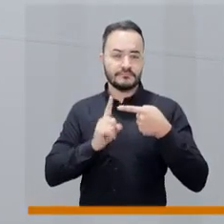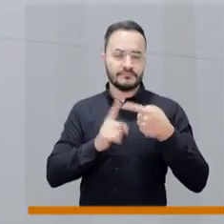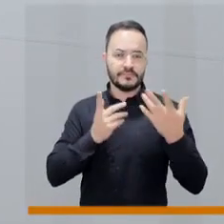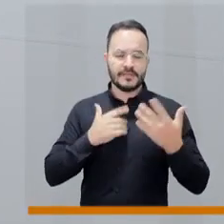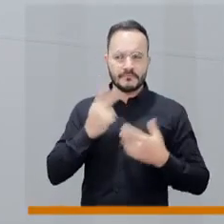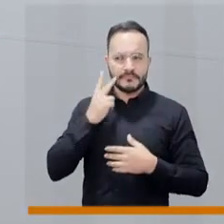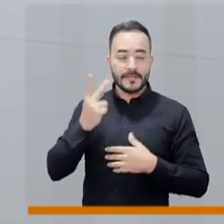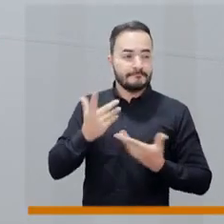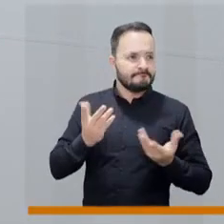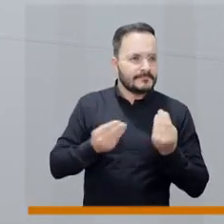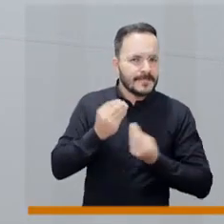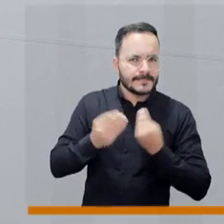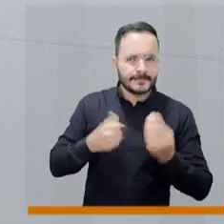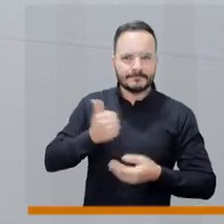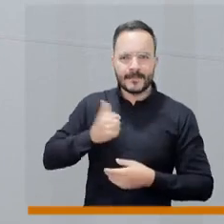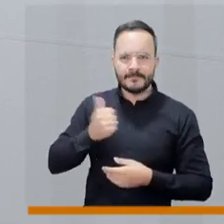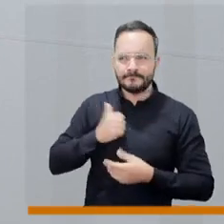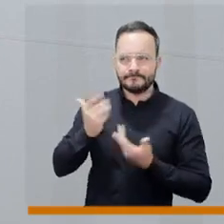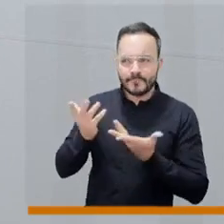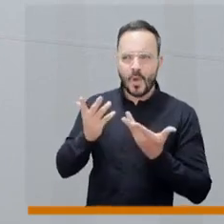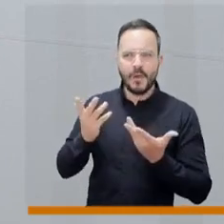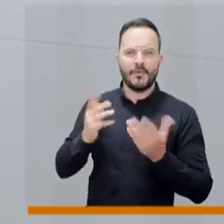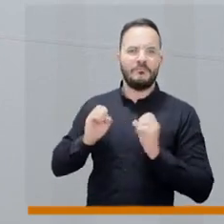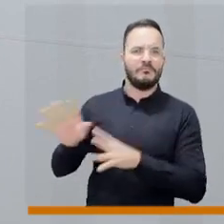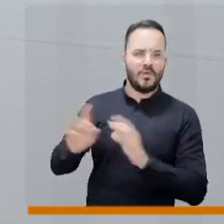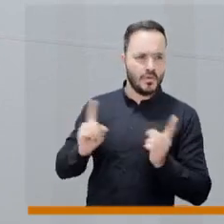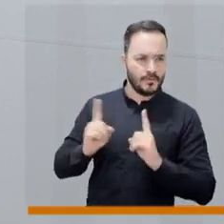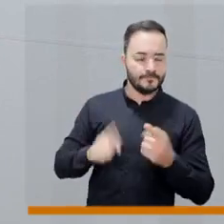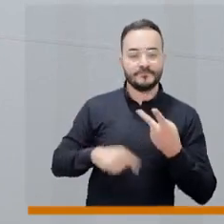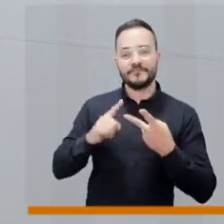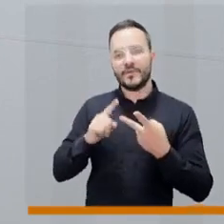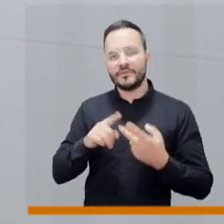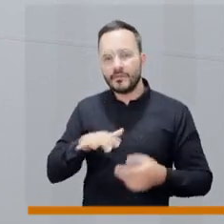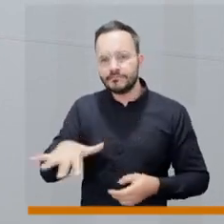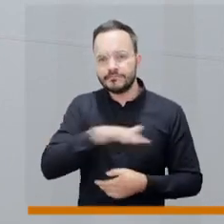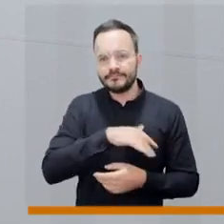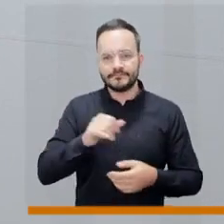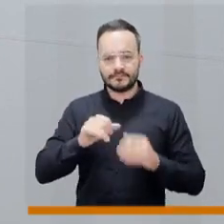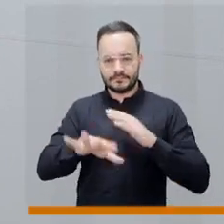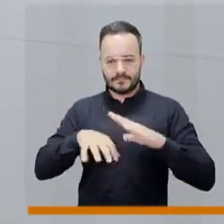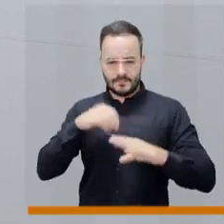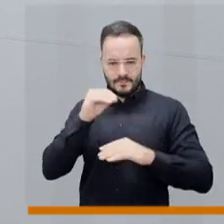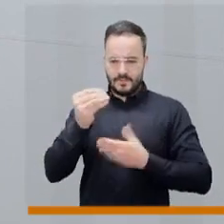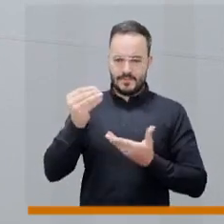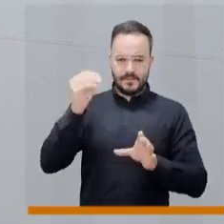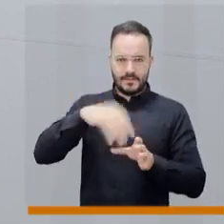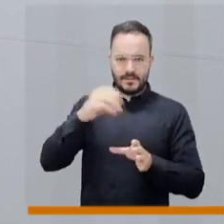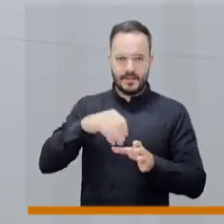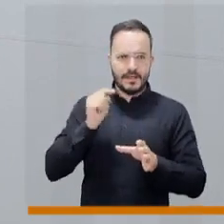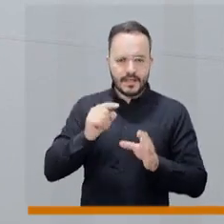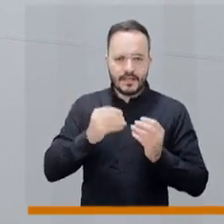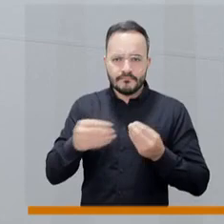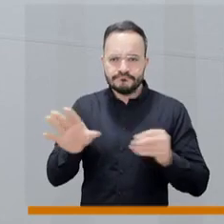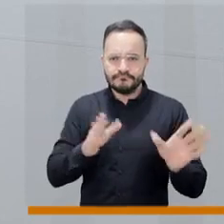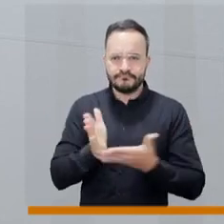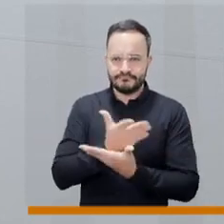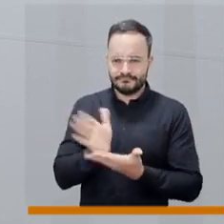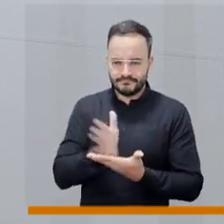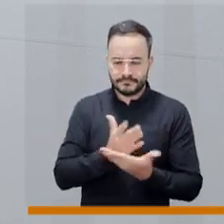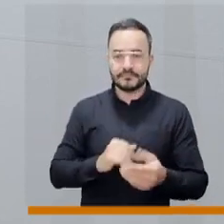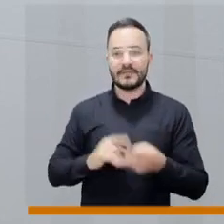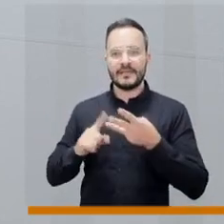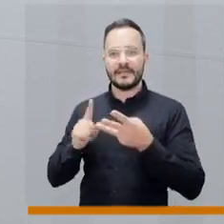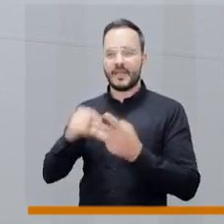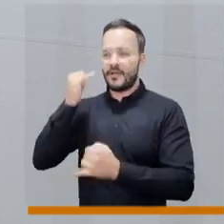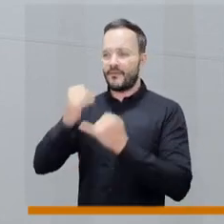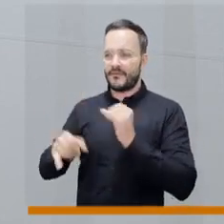sobre aprovechamiento. Segundo, sobre recolección y distribución. Y tercero, sobre disposición final. Y en cada uno de